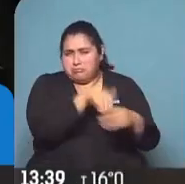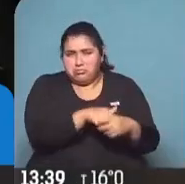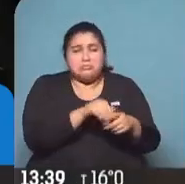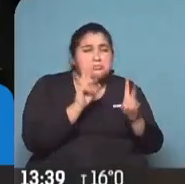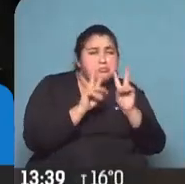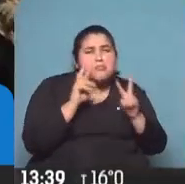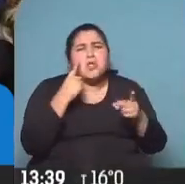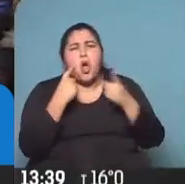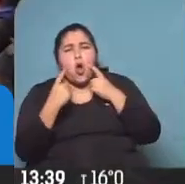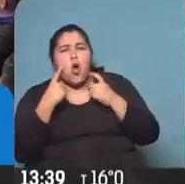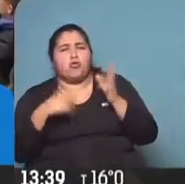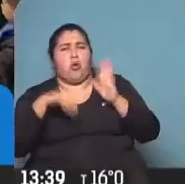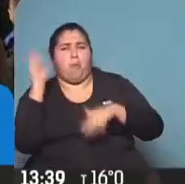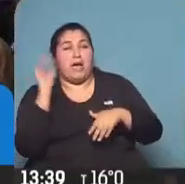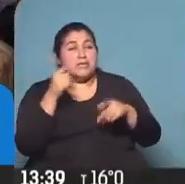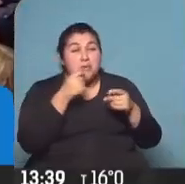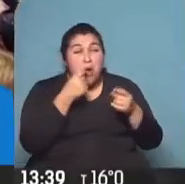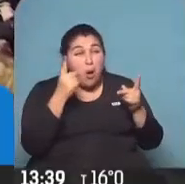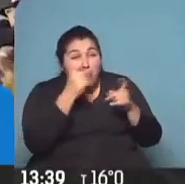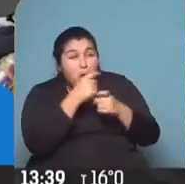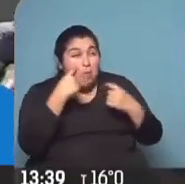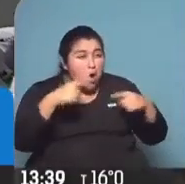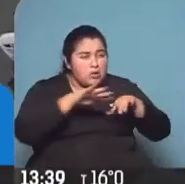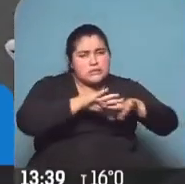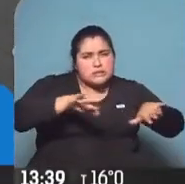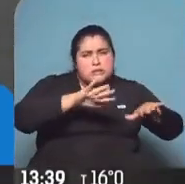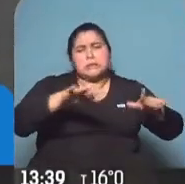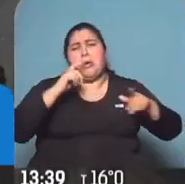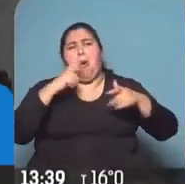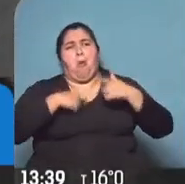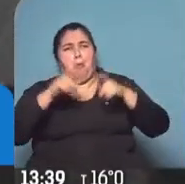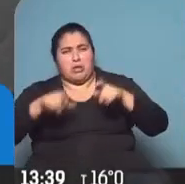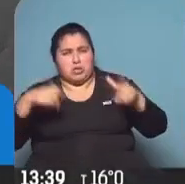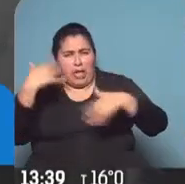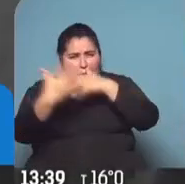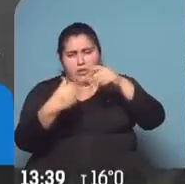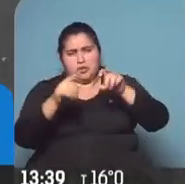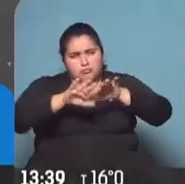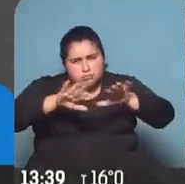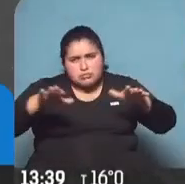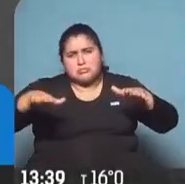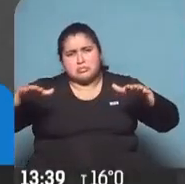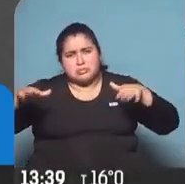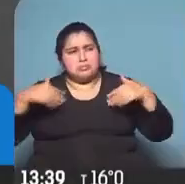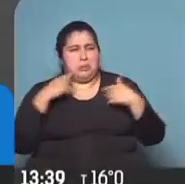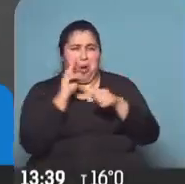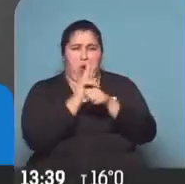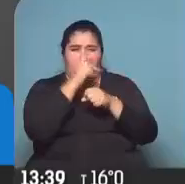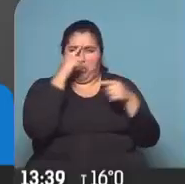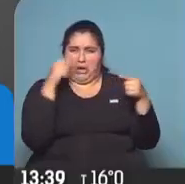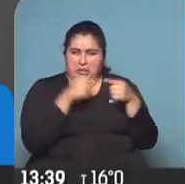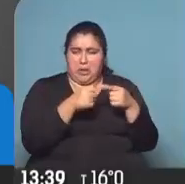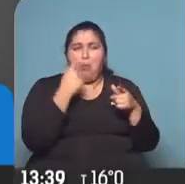de control los mantenían donde el orden público protección de objetivos o control de